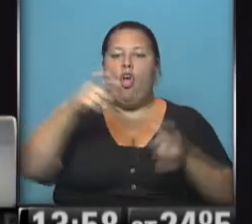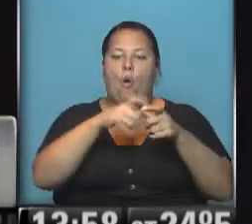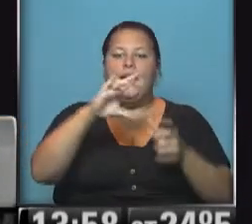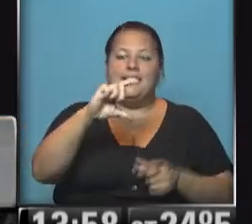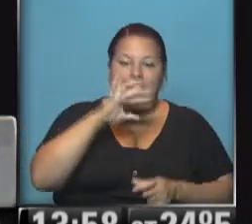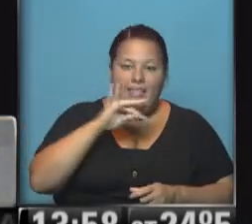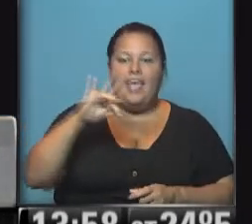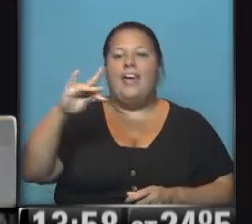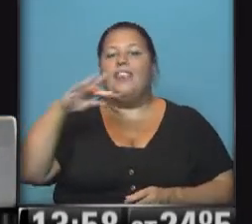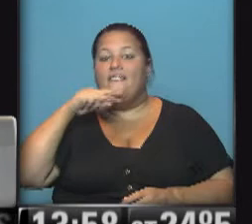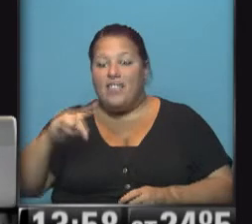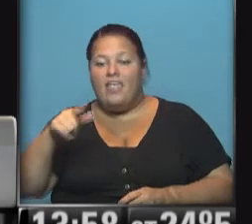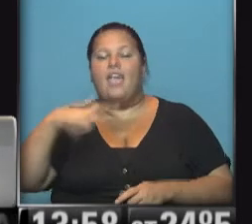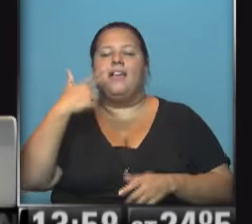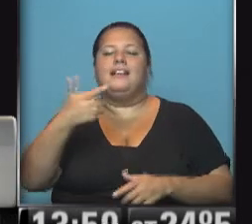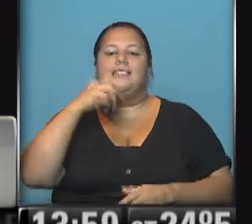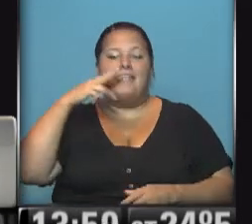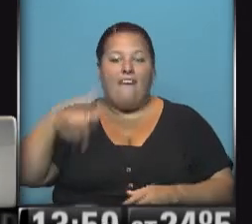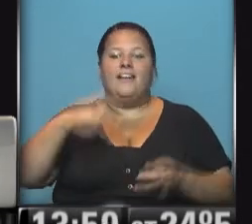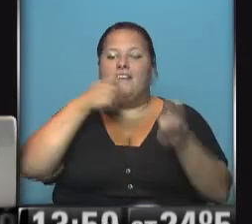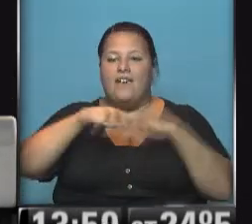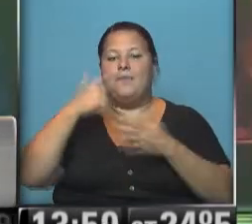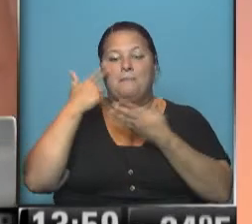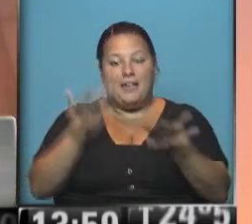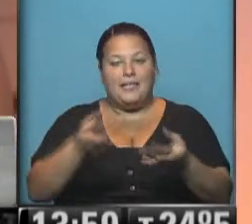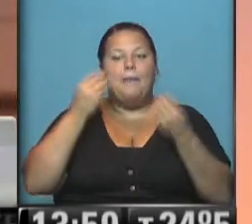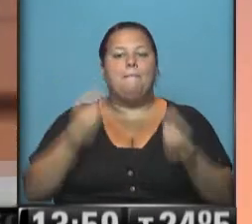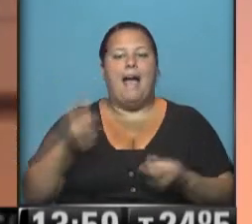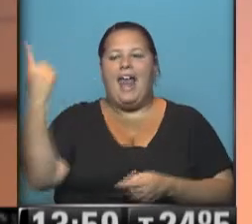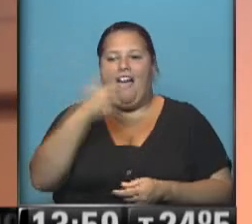DVD a la venta Sabina, con esta presentación también para sus seguidores. De un juglar